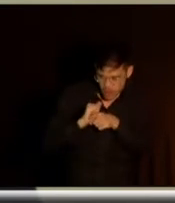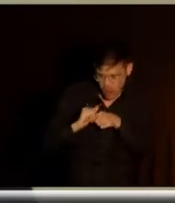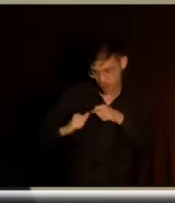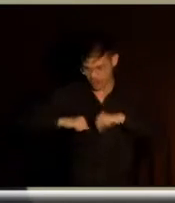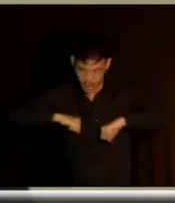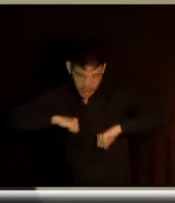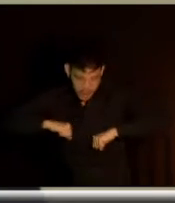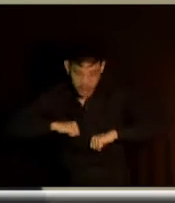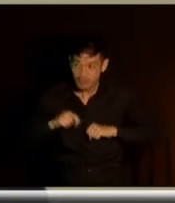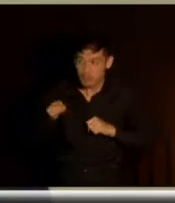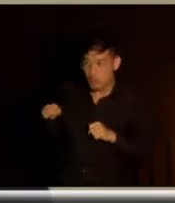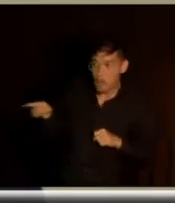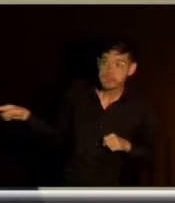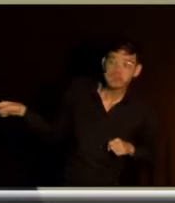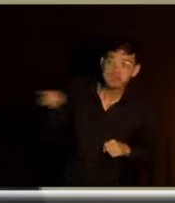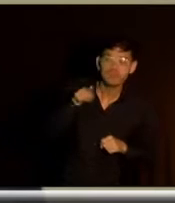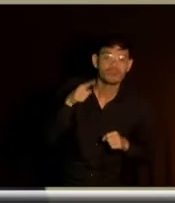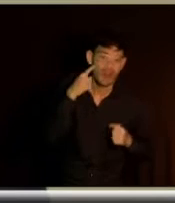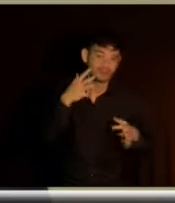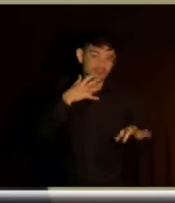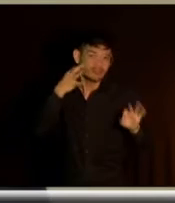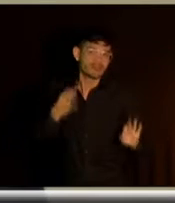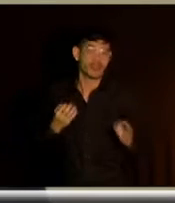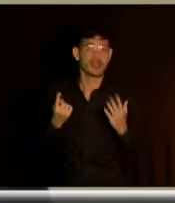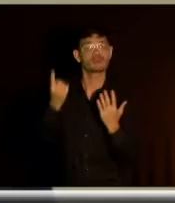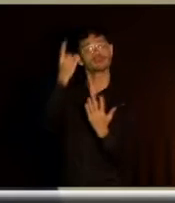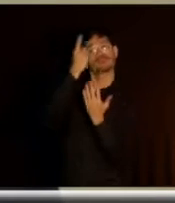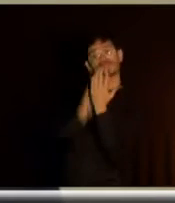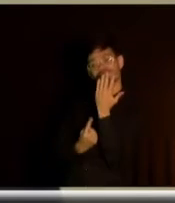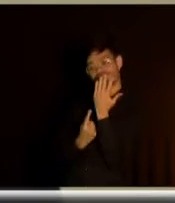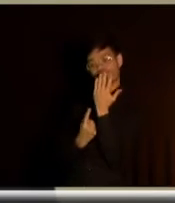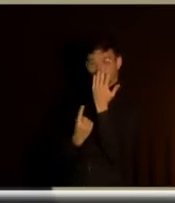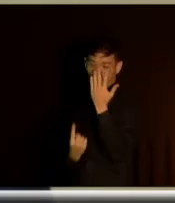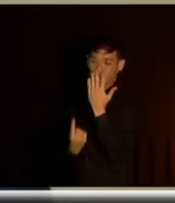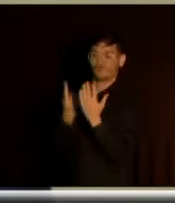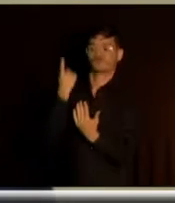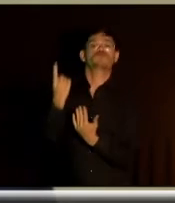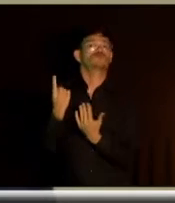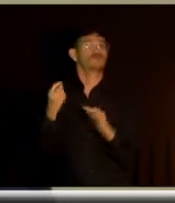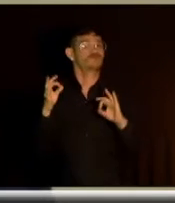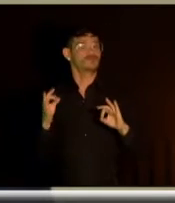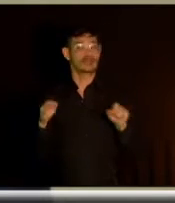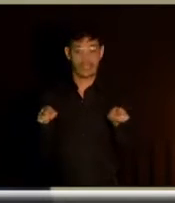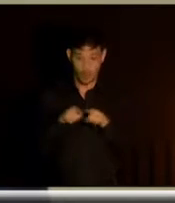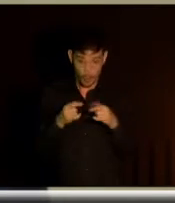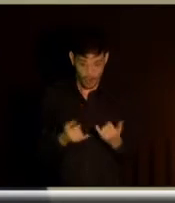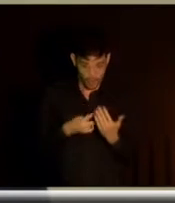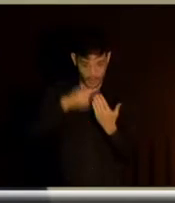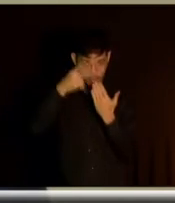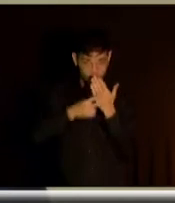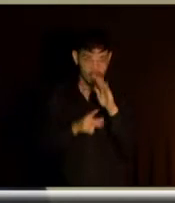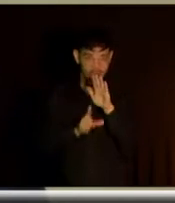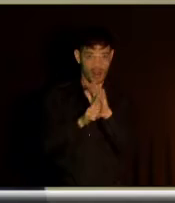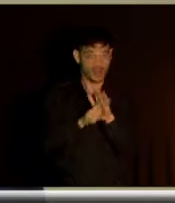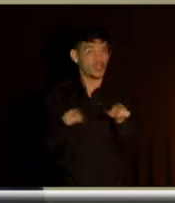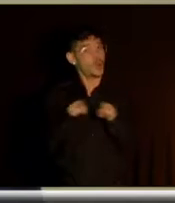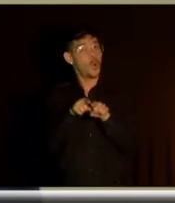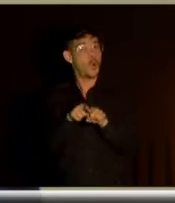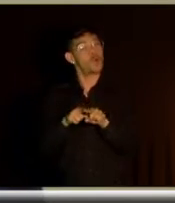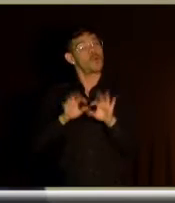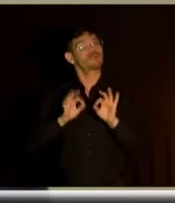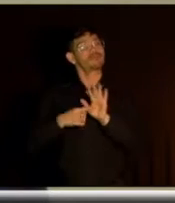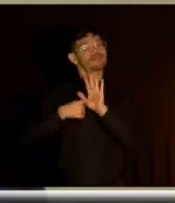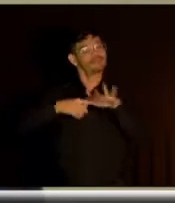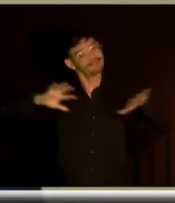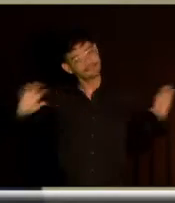va a suceder es que va a ser más protagonista. Esto es un acto de democracia. Hoy en día el Comité Paralímpico